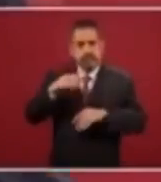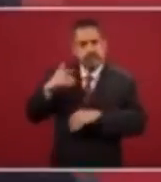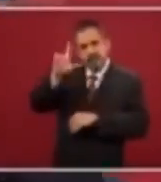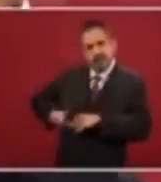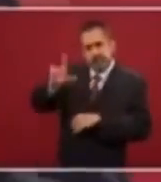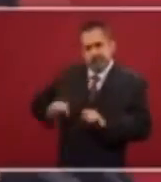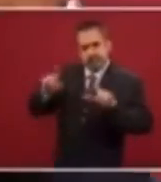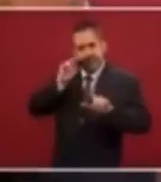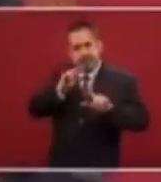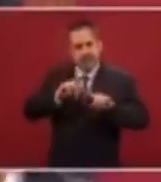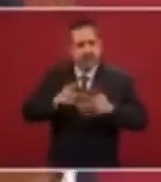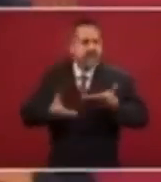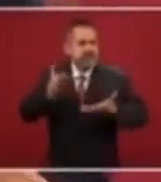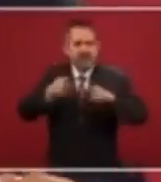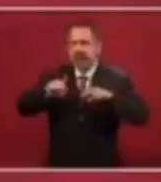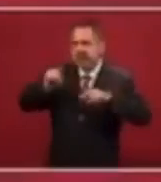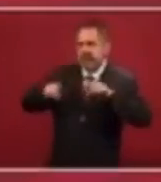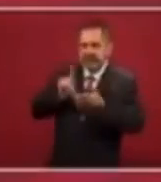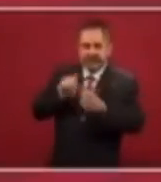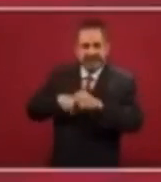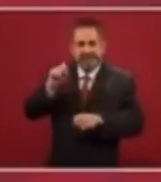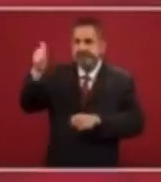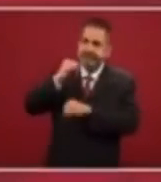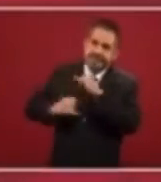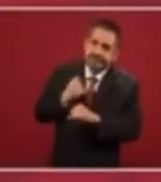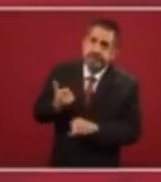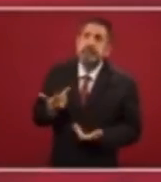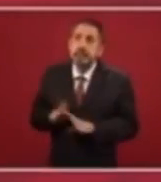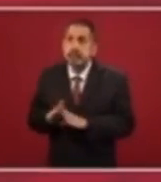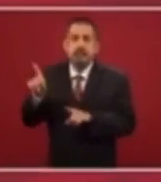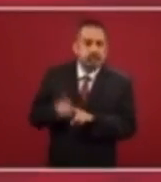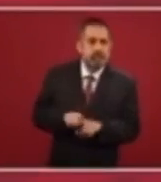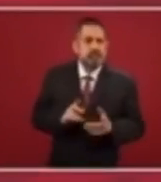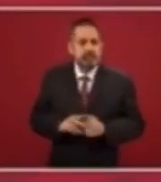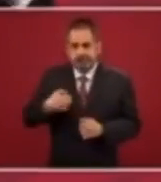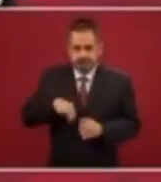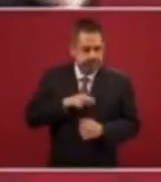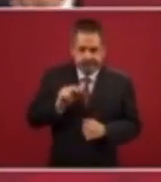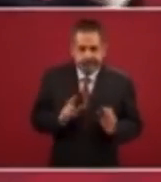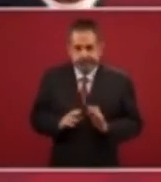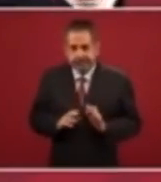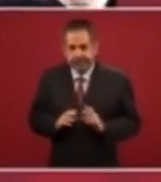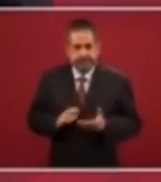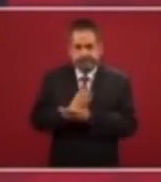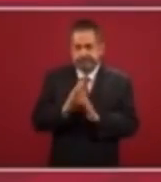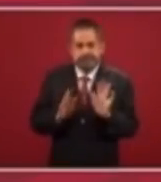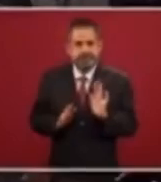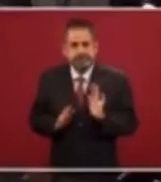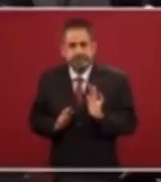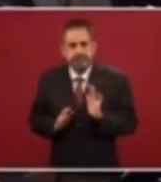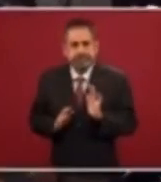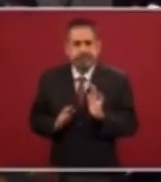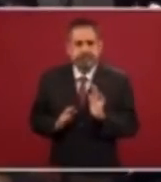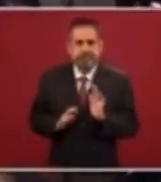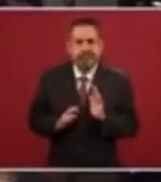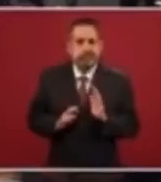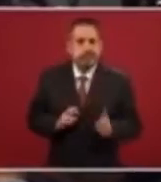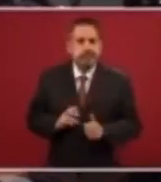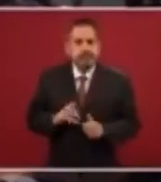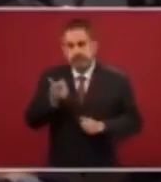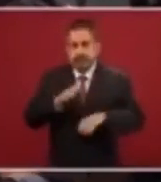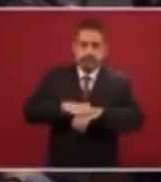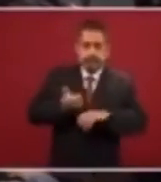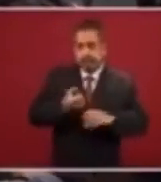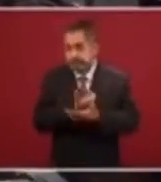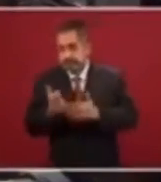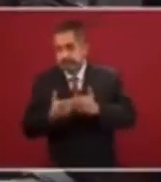barata. Y va a depender de cómo se comporte el precio en el mercado internacional. Pero no vamos nosotros a meternos a que aumente